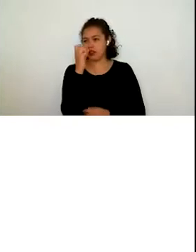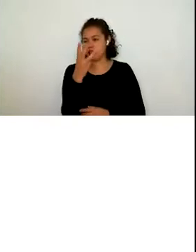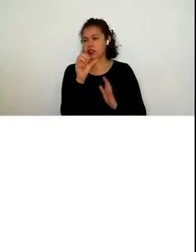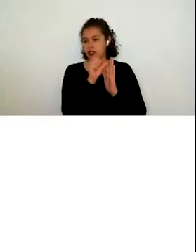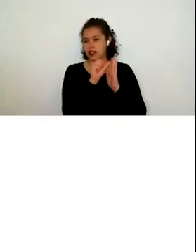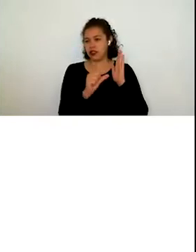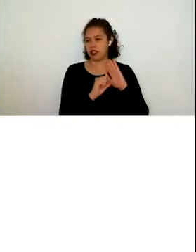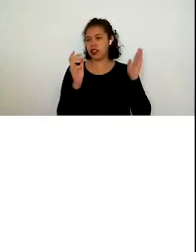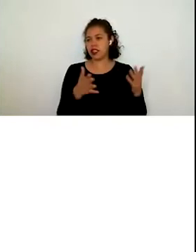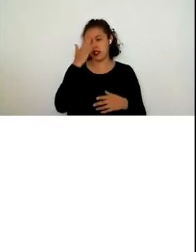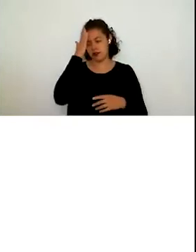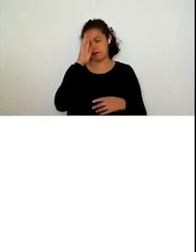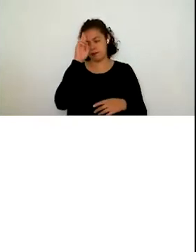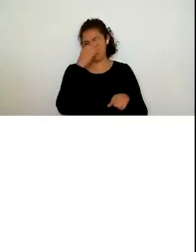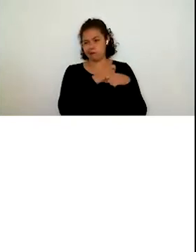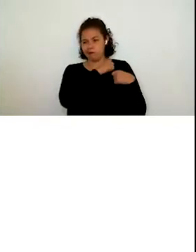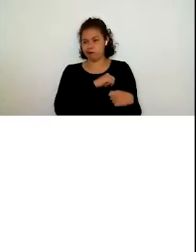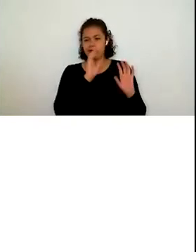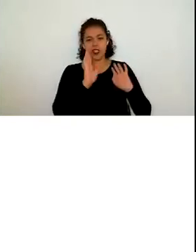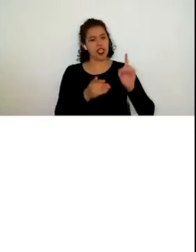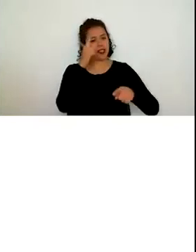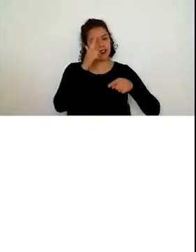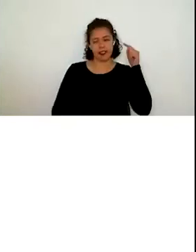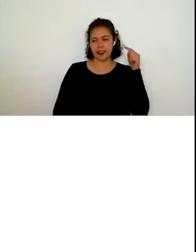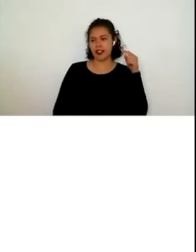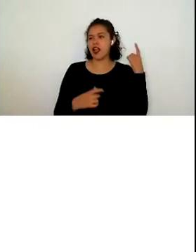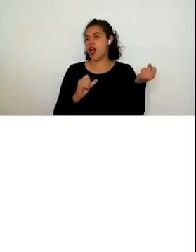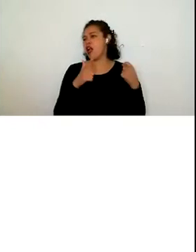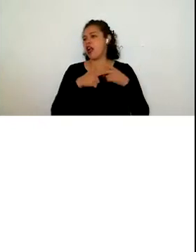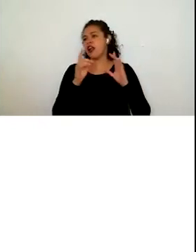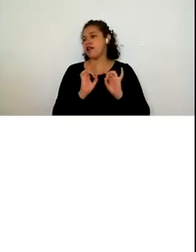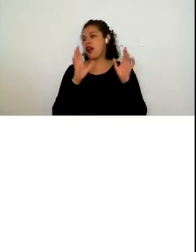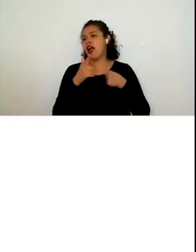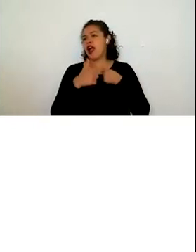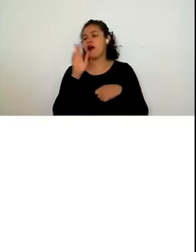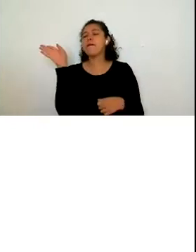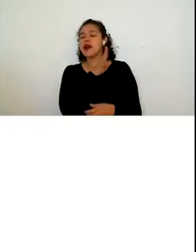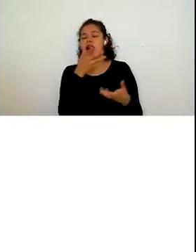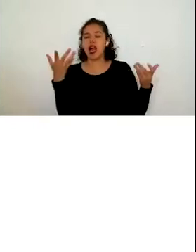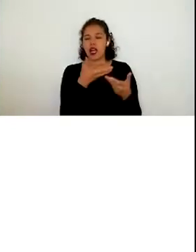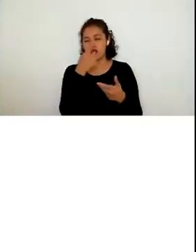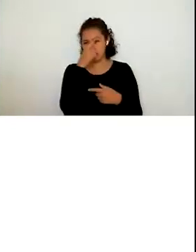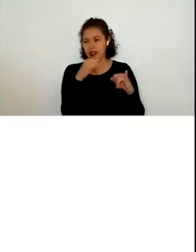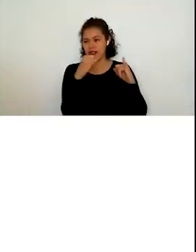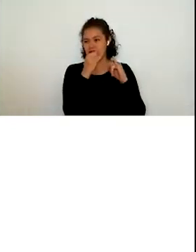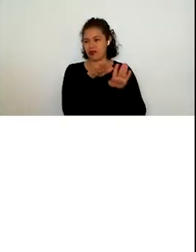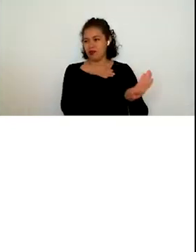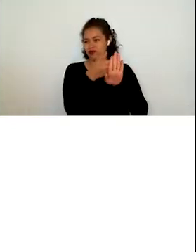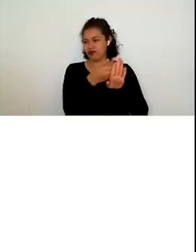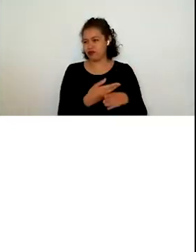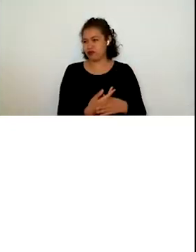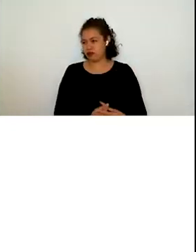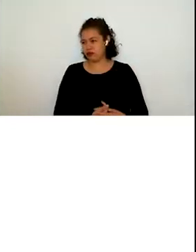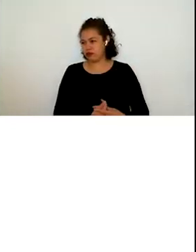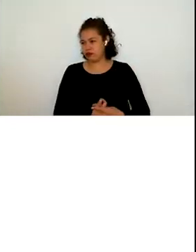del cargo de patrono es porque pues realizaron acciones indebidas en perjuicio de la institución, y pues obviamente